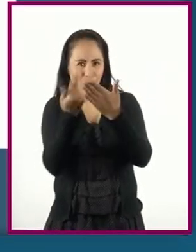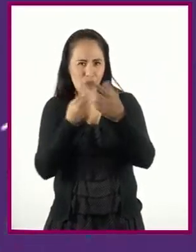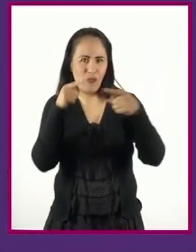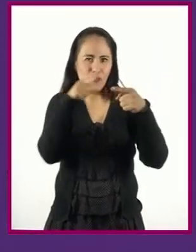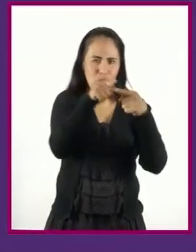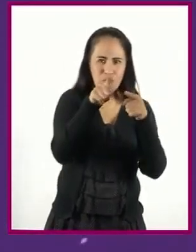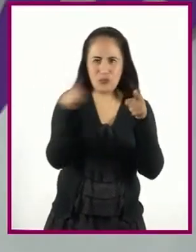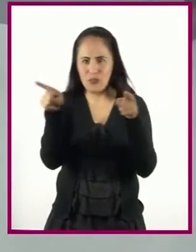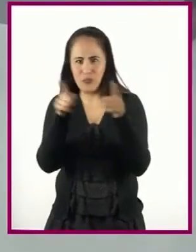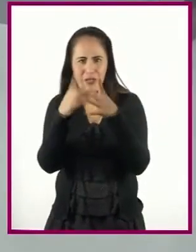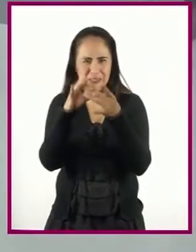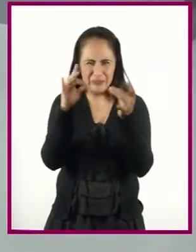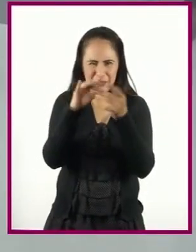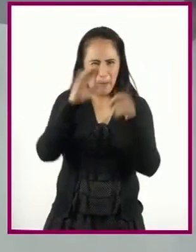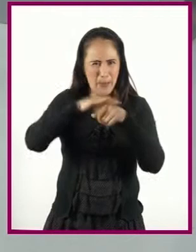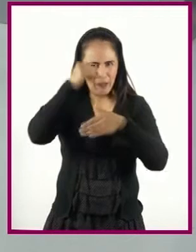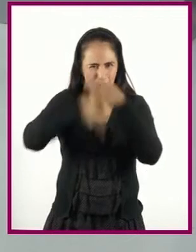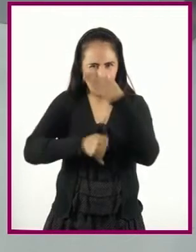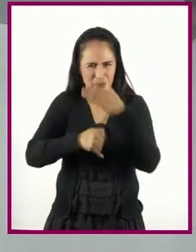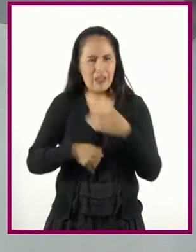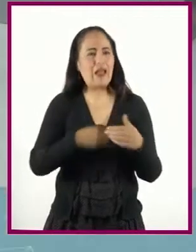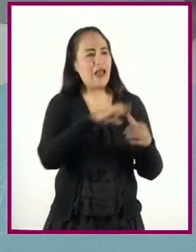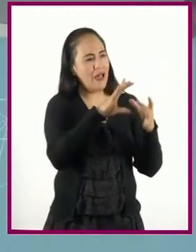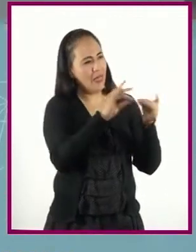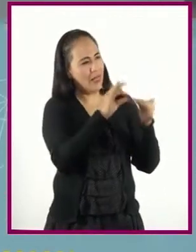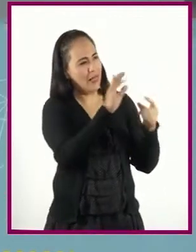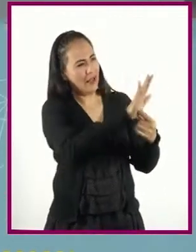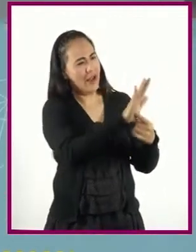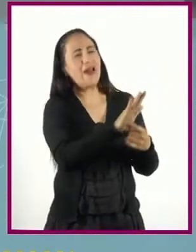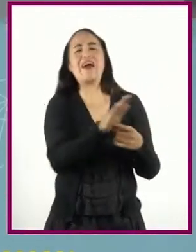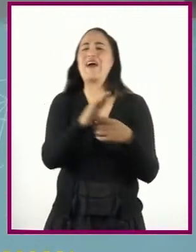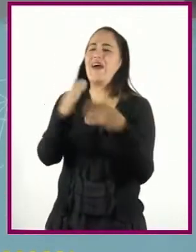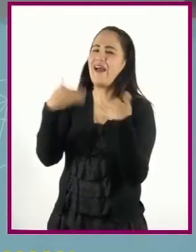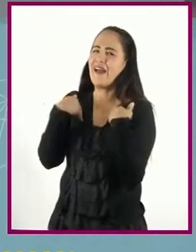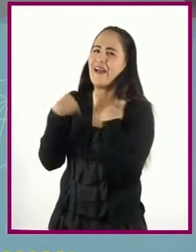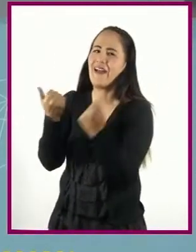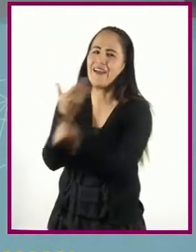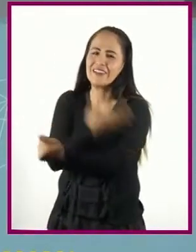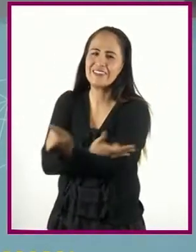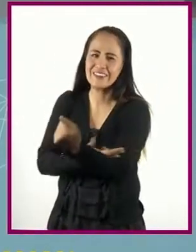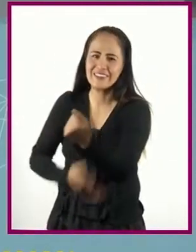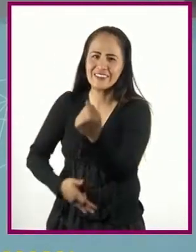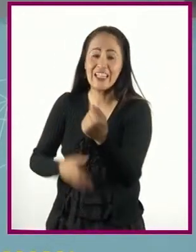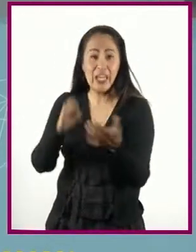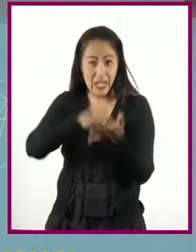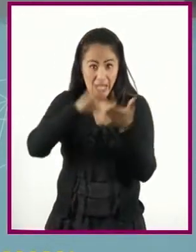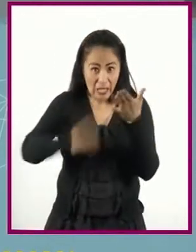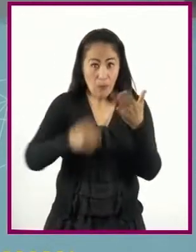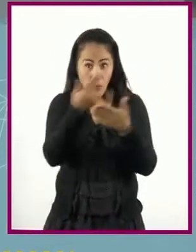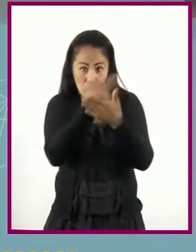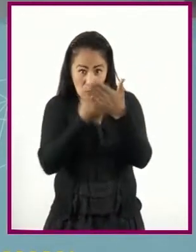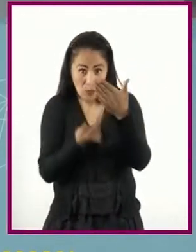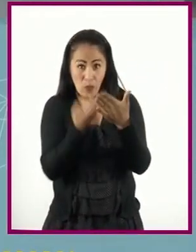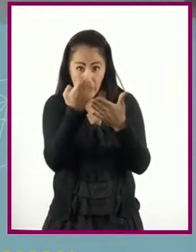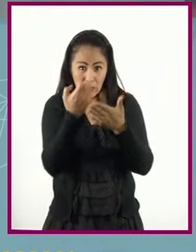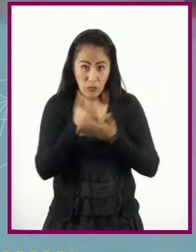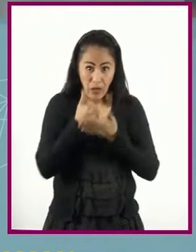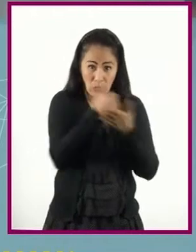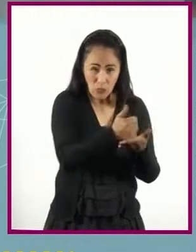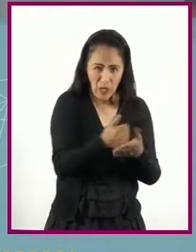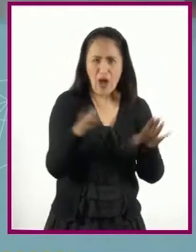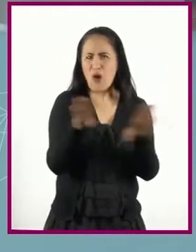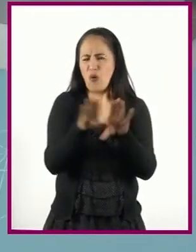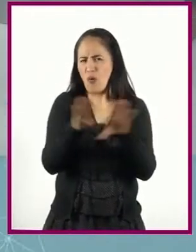y referencias. Y por fin, todo queda claro. ¿Fueron de utilidad el ejemplo y el dibujo? ¿Cómo se les llama a estos